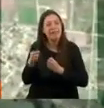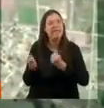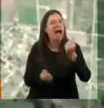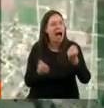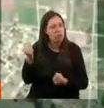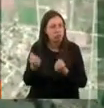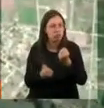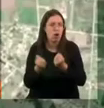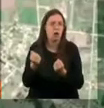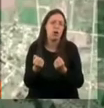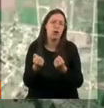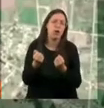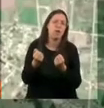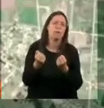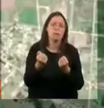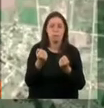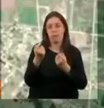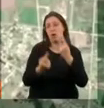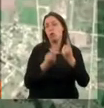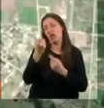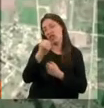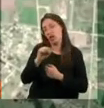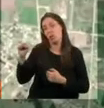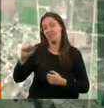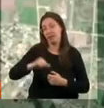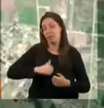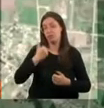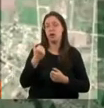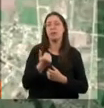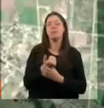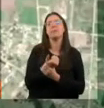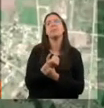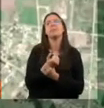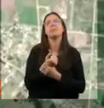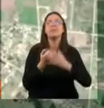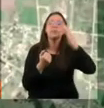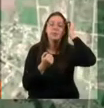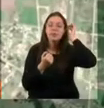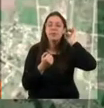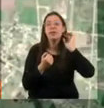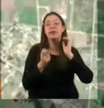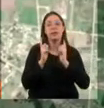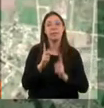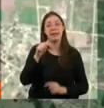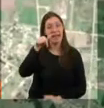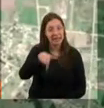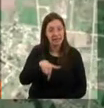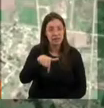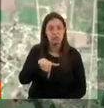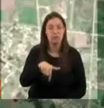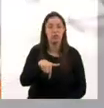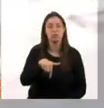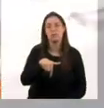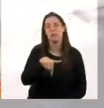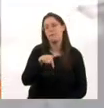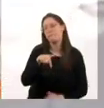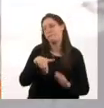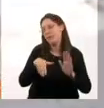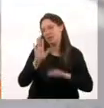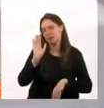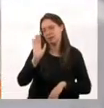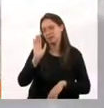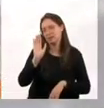alguno de esos delincuentes, pero esta operación se basó mayormente